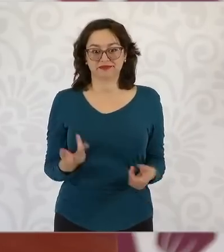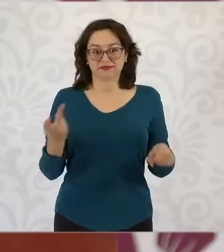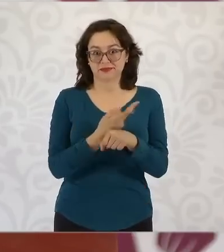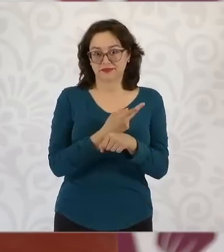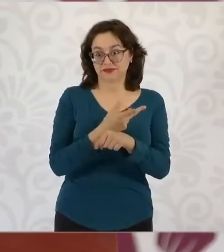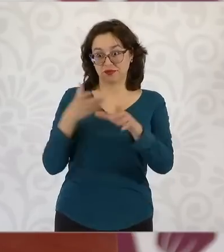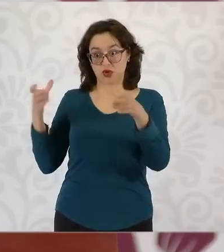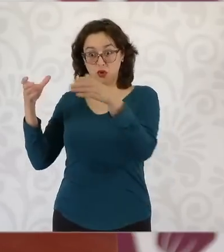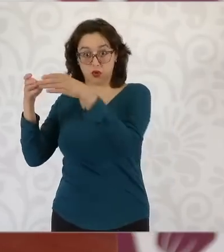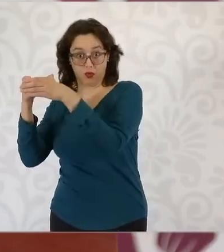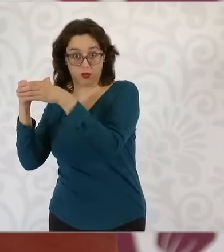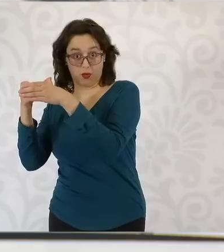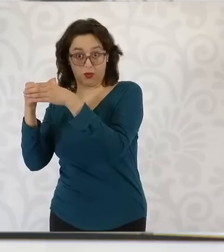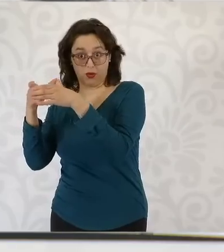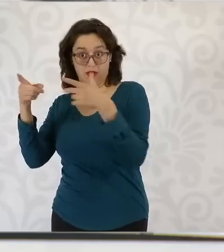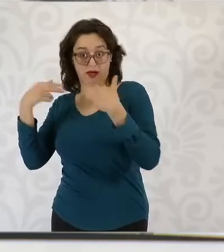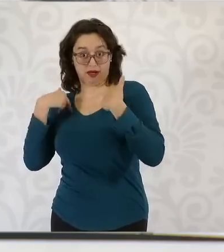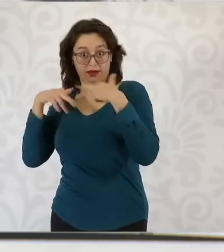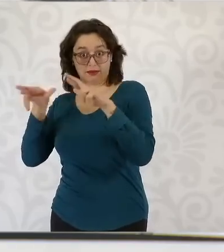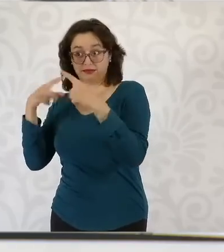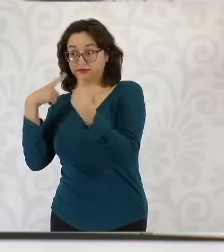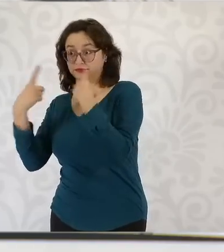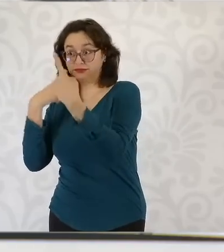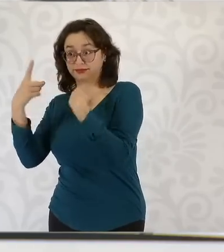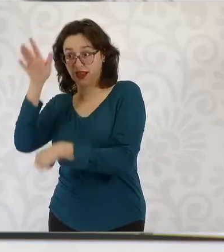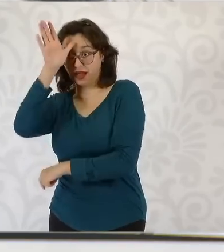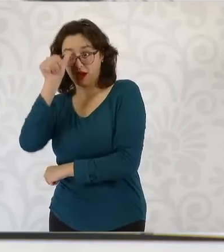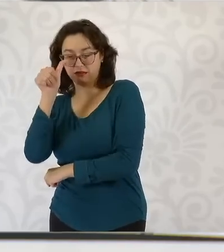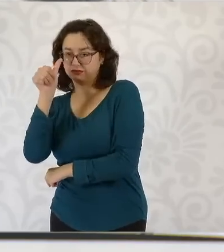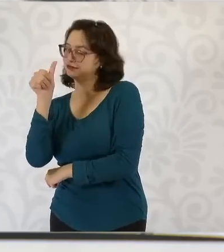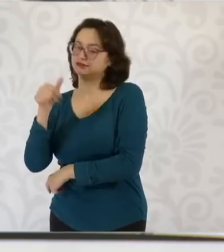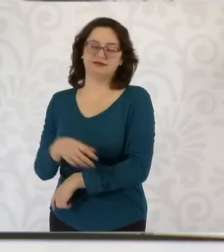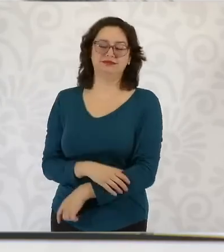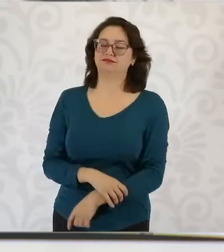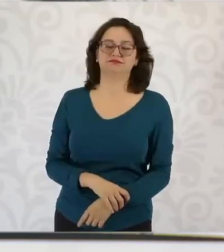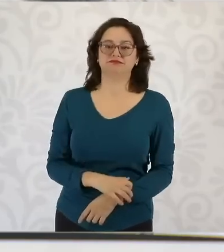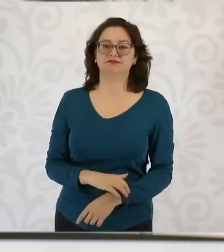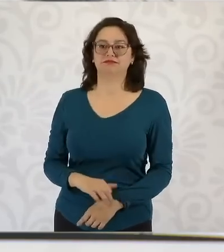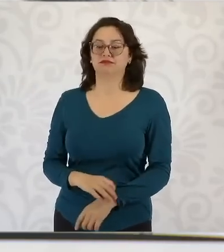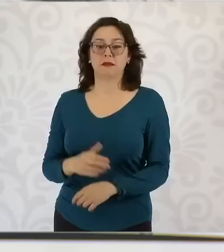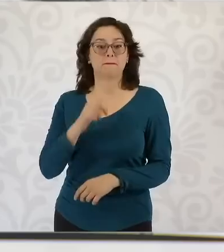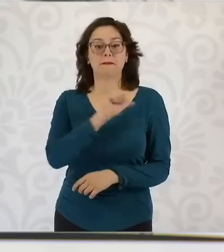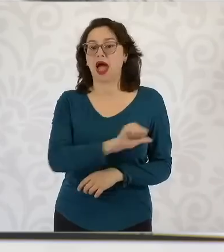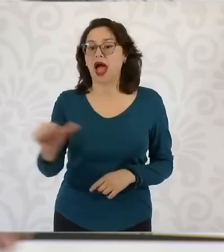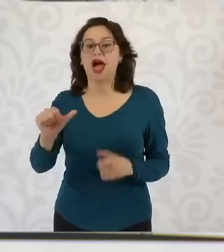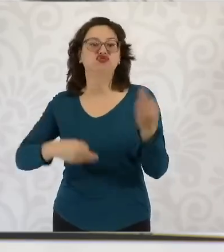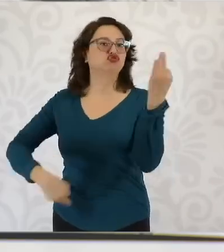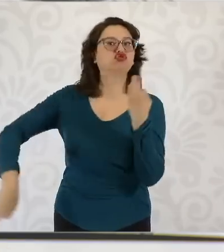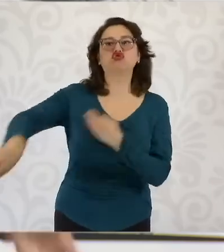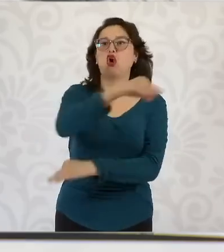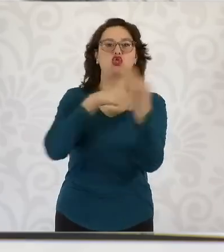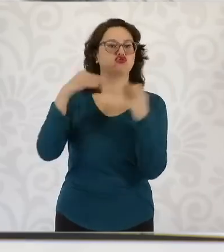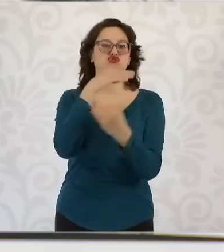un grupo de maestros, sino que nos vayamos a preguntarle a todas y todos los maestros, y que lo